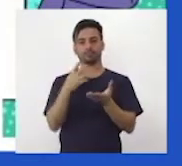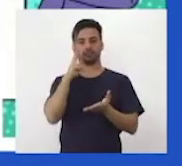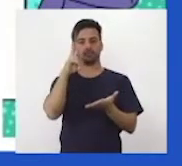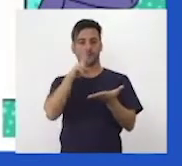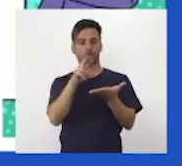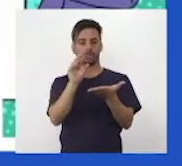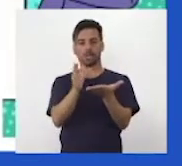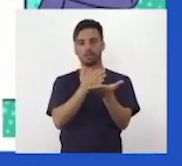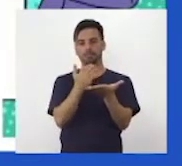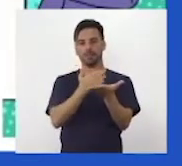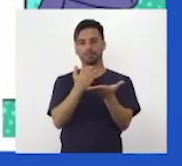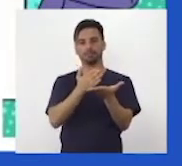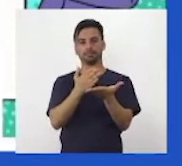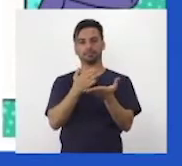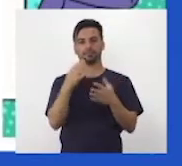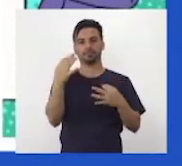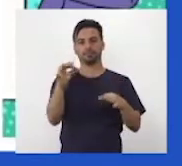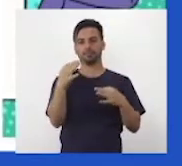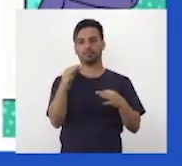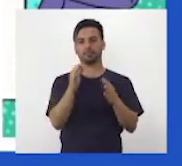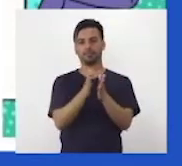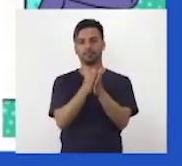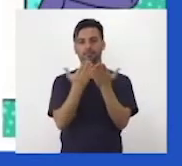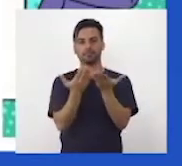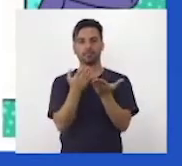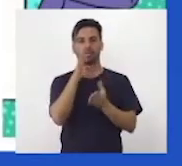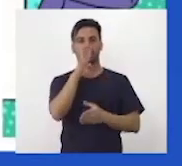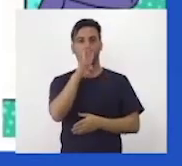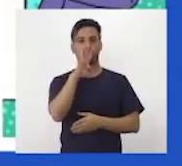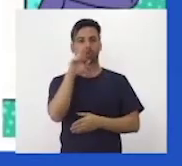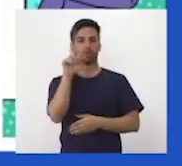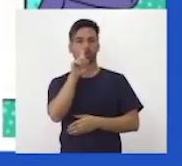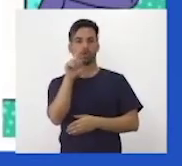presenta en el libro de texto en la página